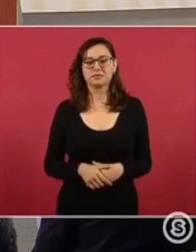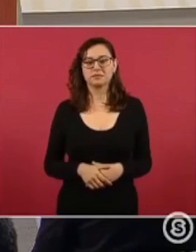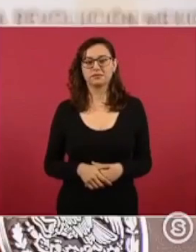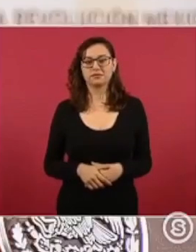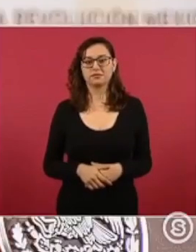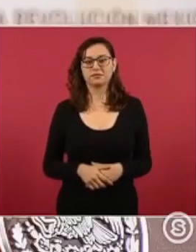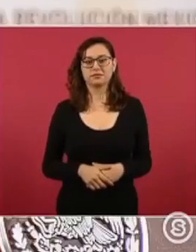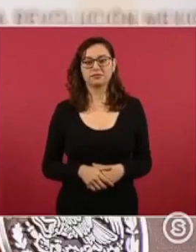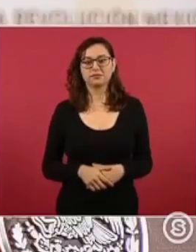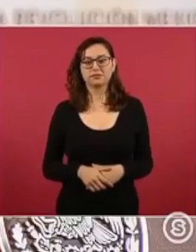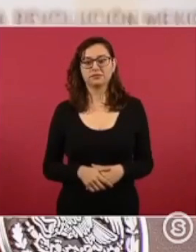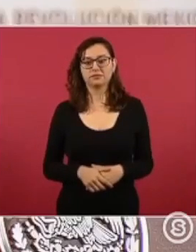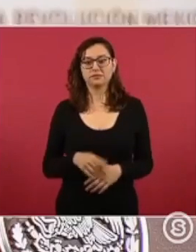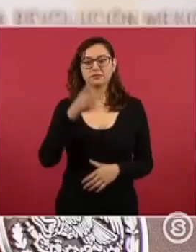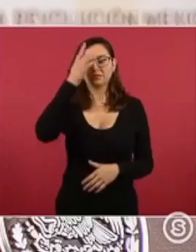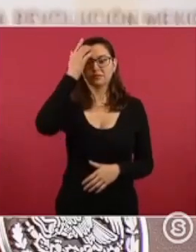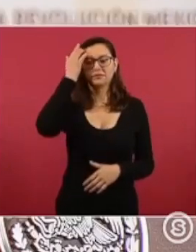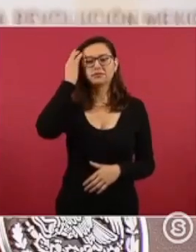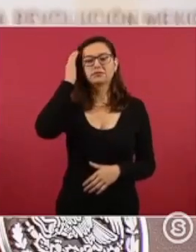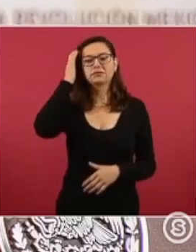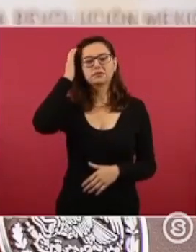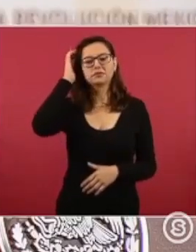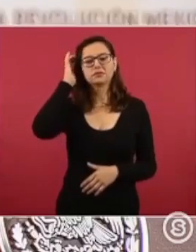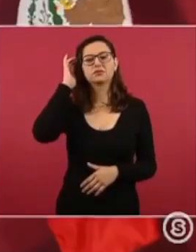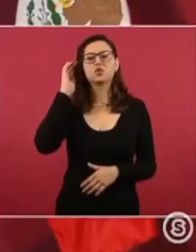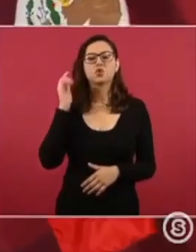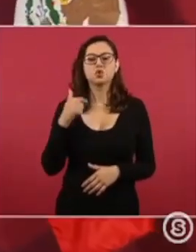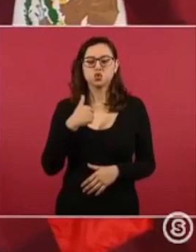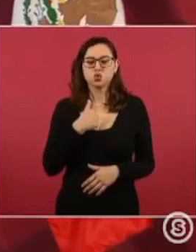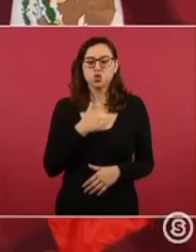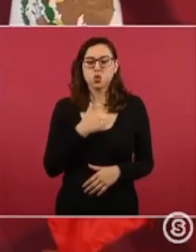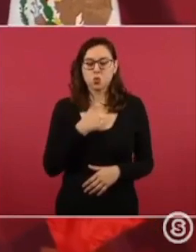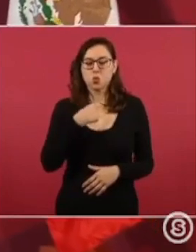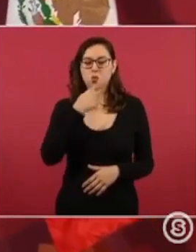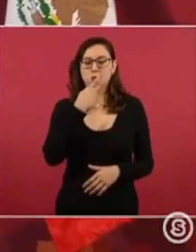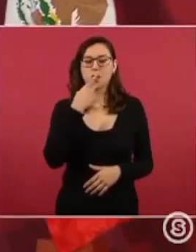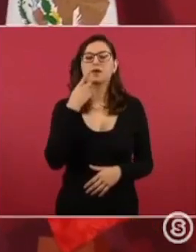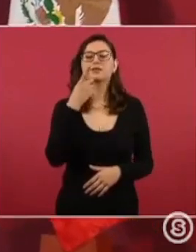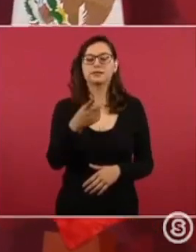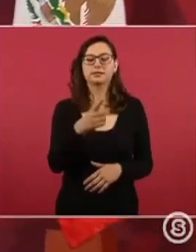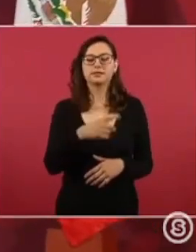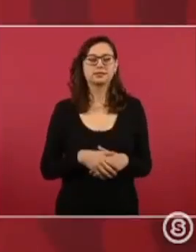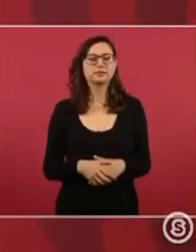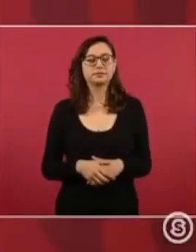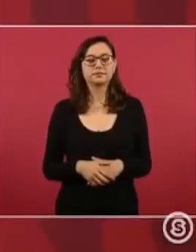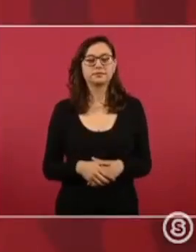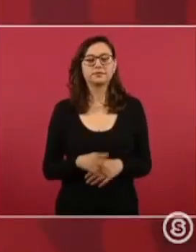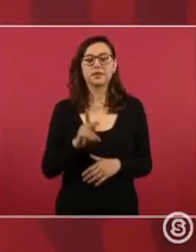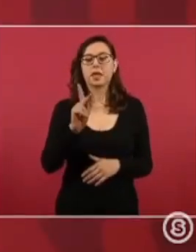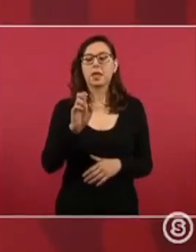instante voy a decir que le mando un abrazo a